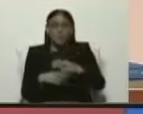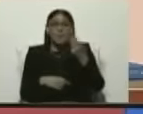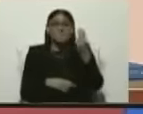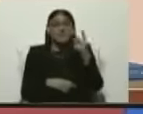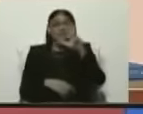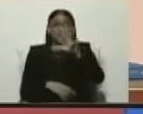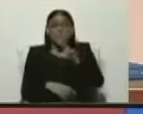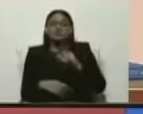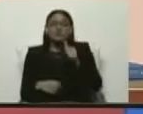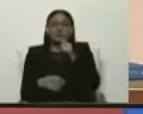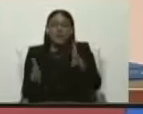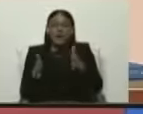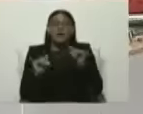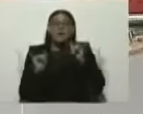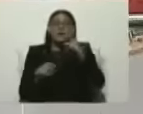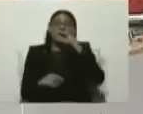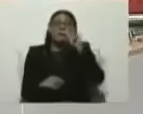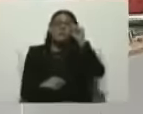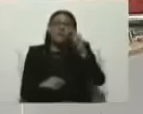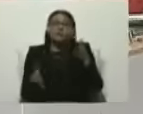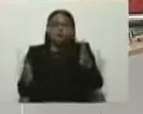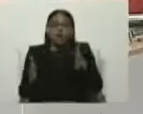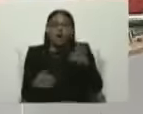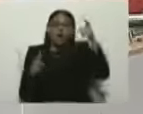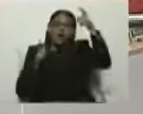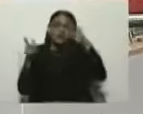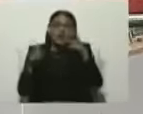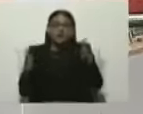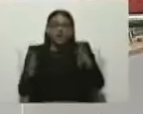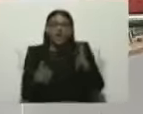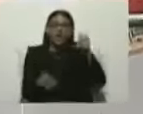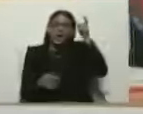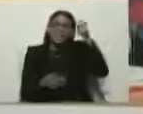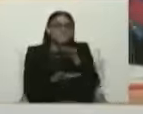Maduro, gana Chávez, gana el pueblo.